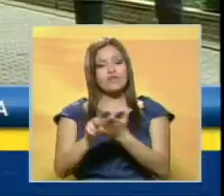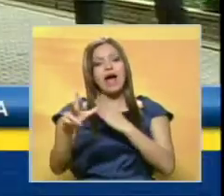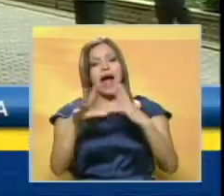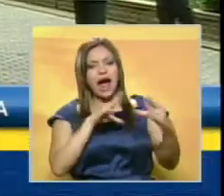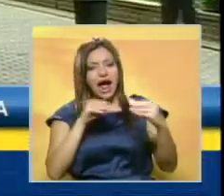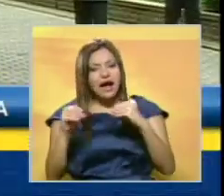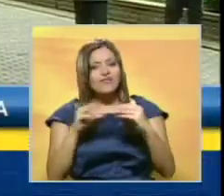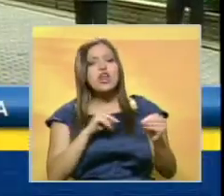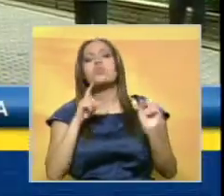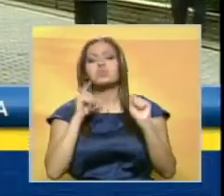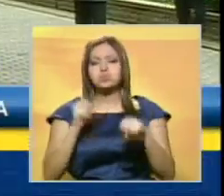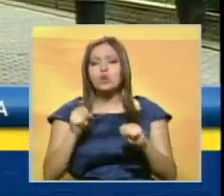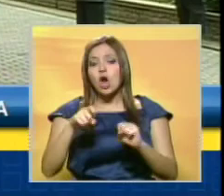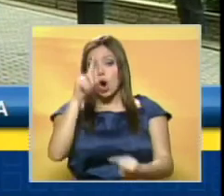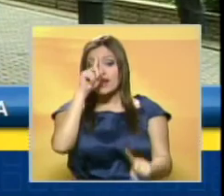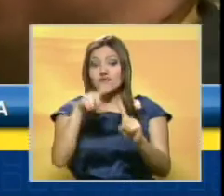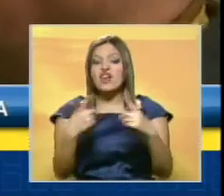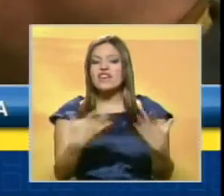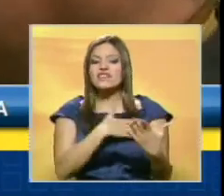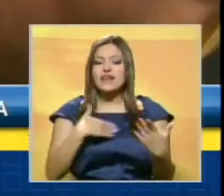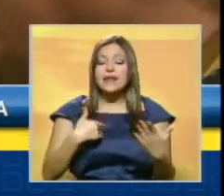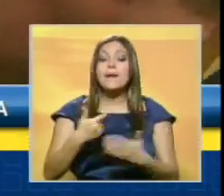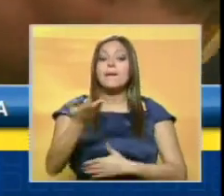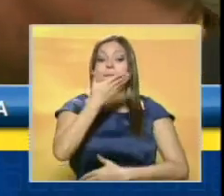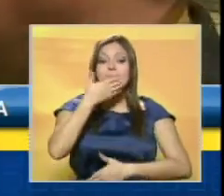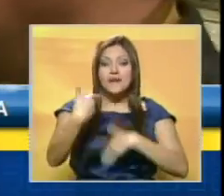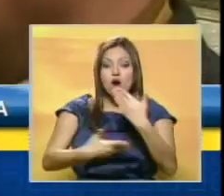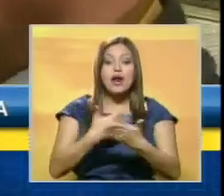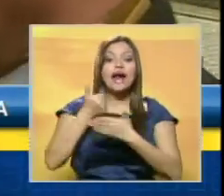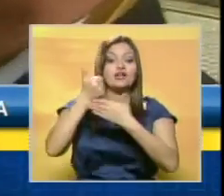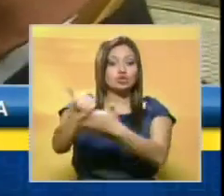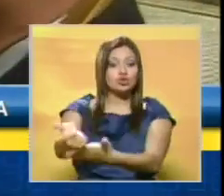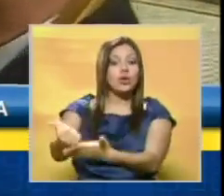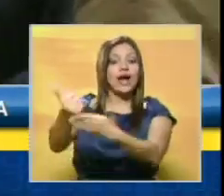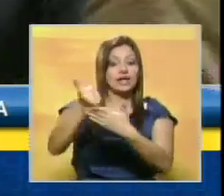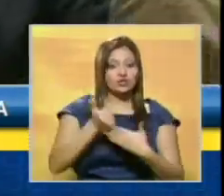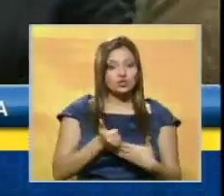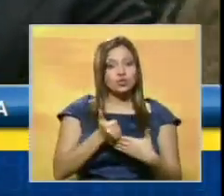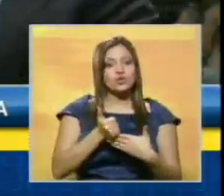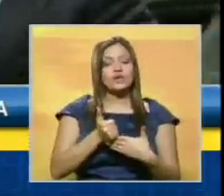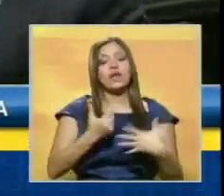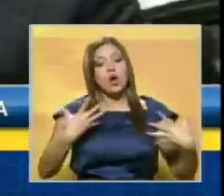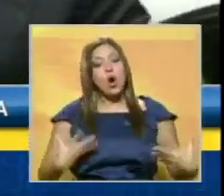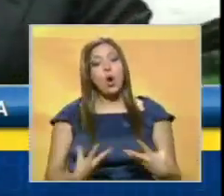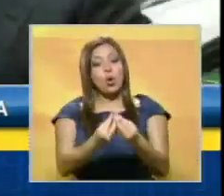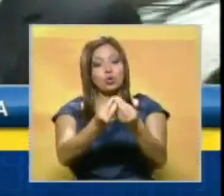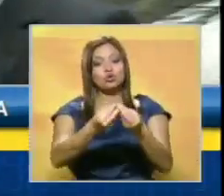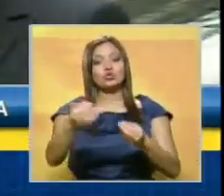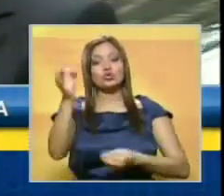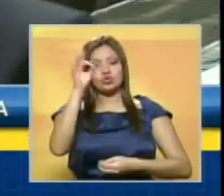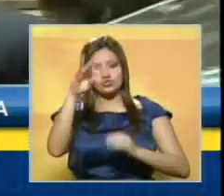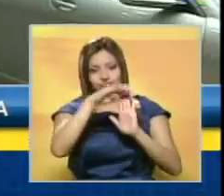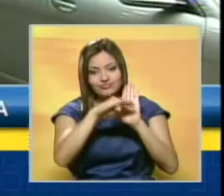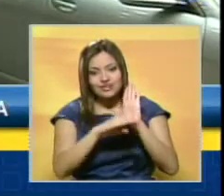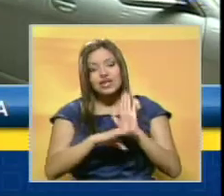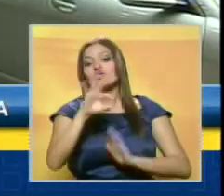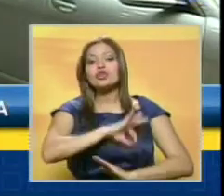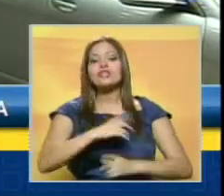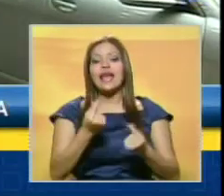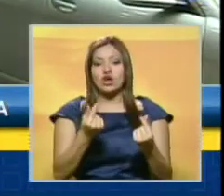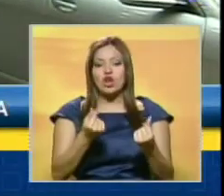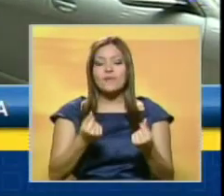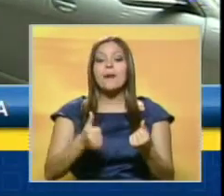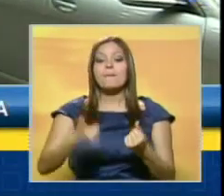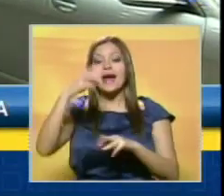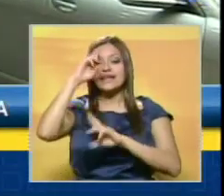con La Habana con el objetivo de ampliar los ámbitos de cooperación en la isla, acompañar sus reformas socioeconómicas y promover un